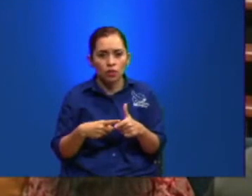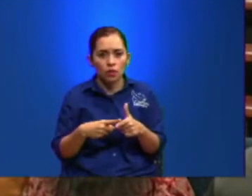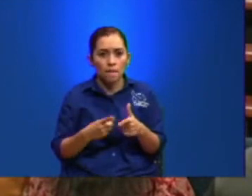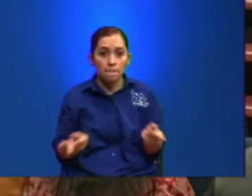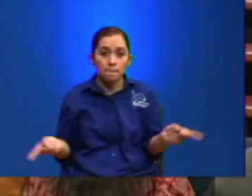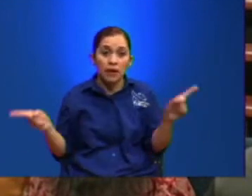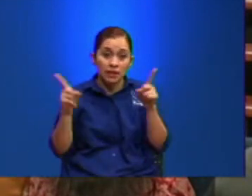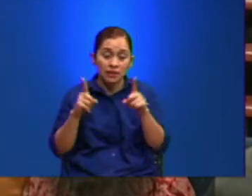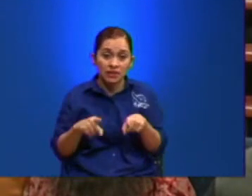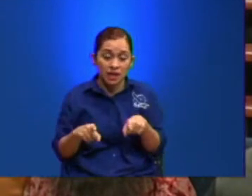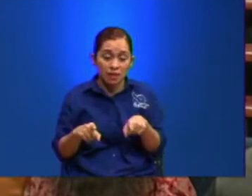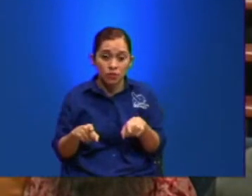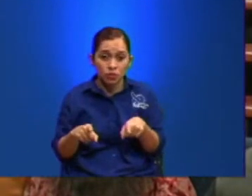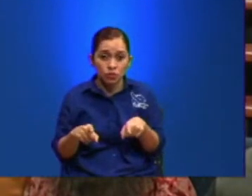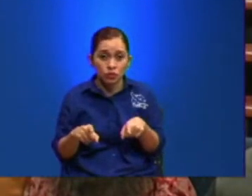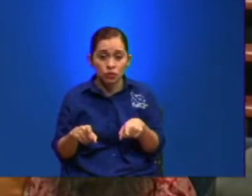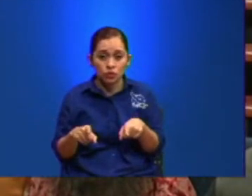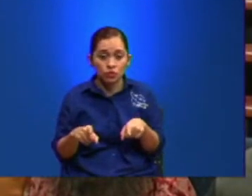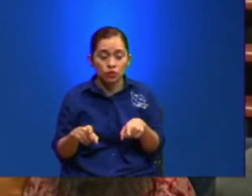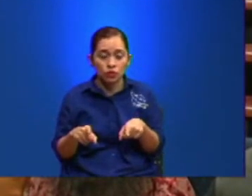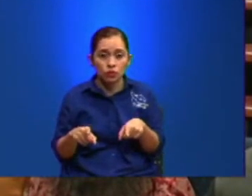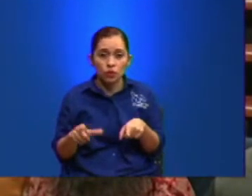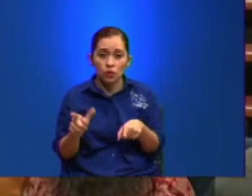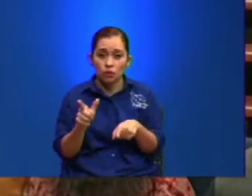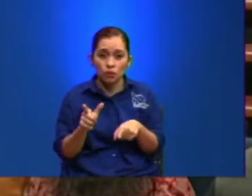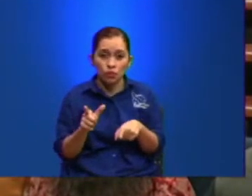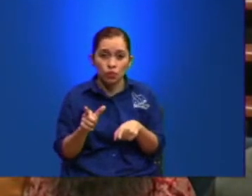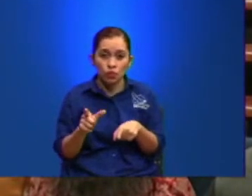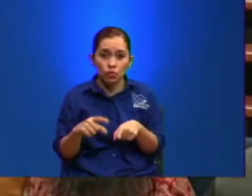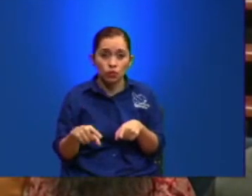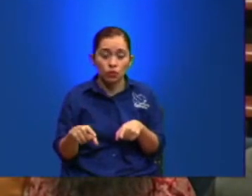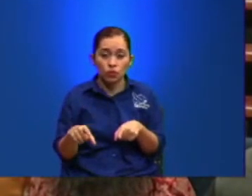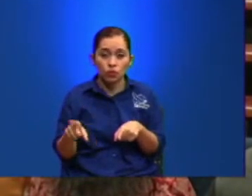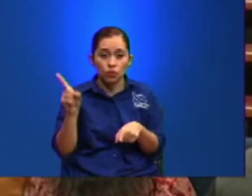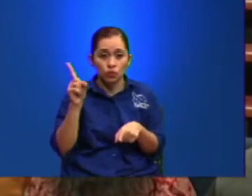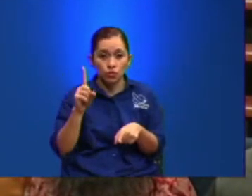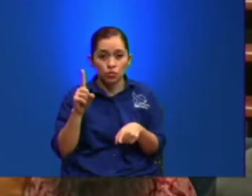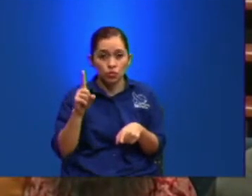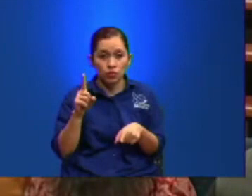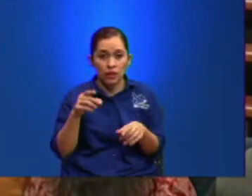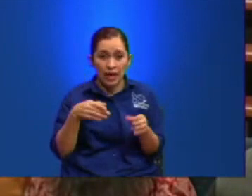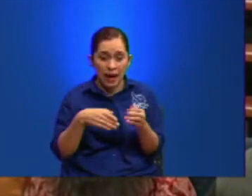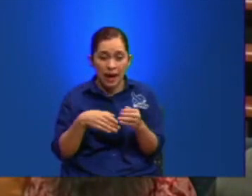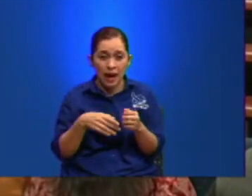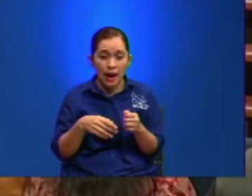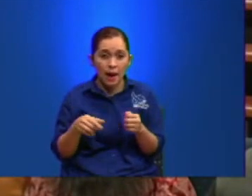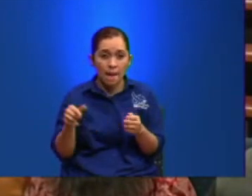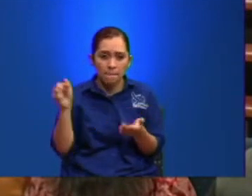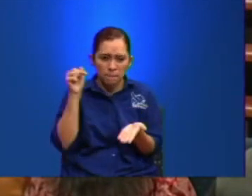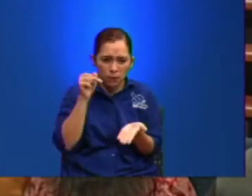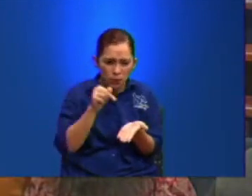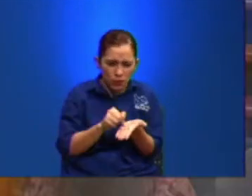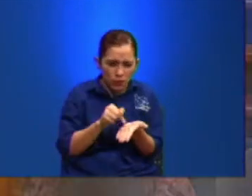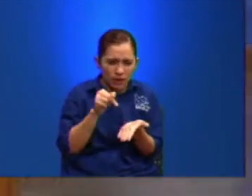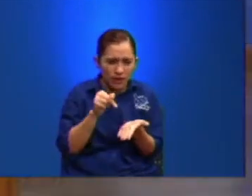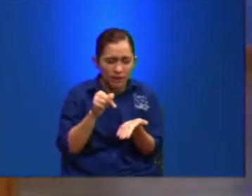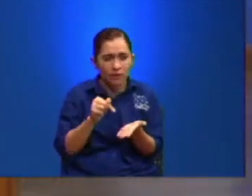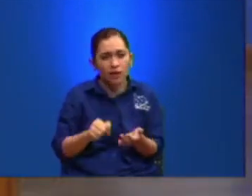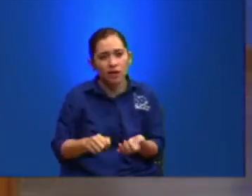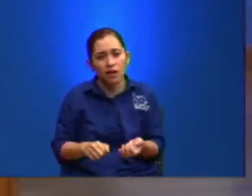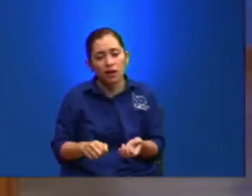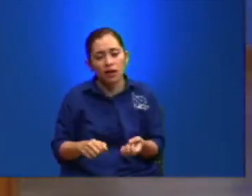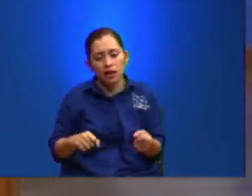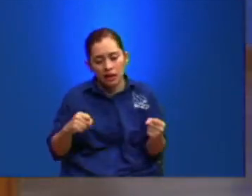por una mientras estamos en el trauma en la prueba en el estrés en la lucha en medio de la enfermedad